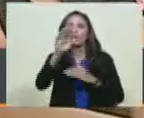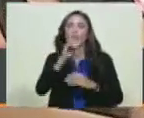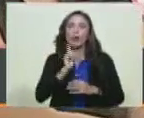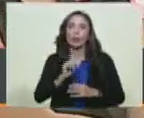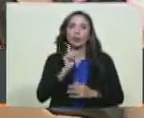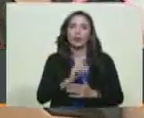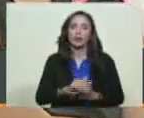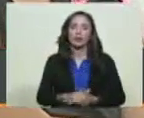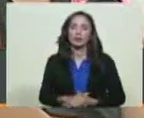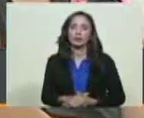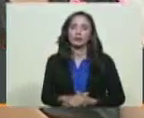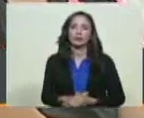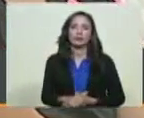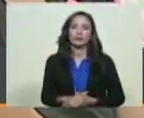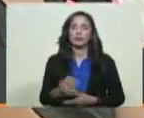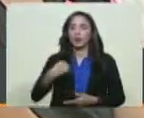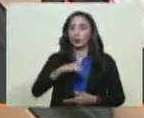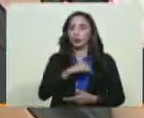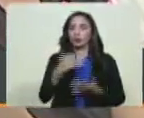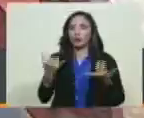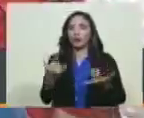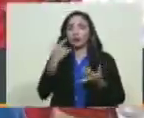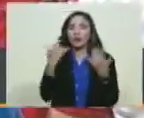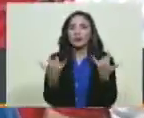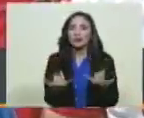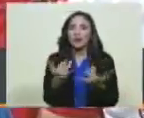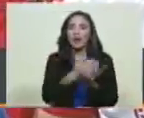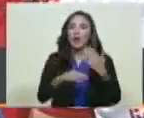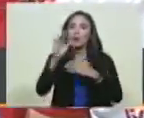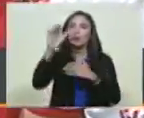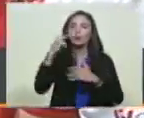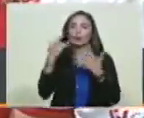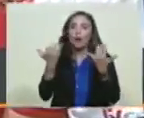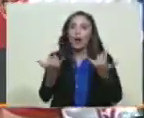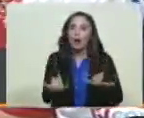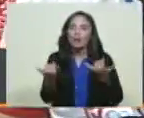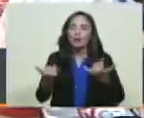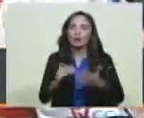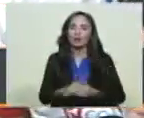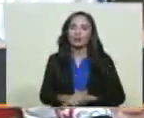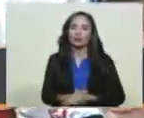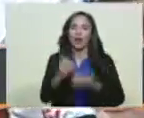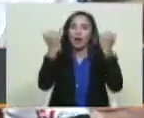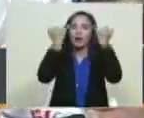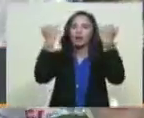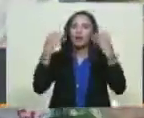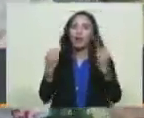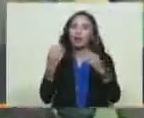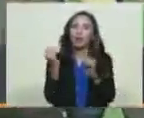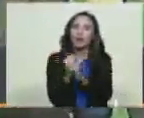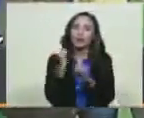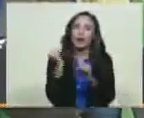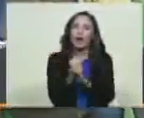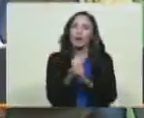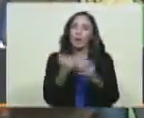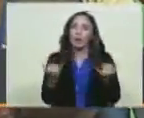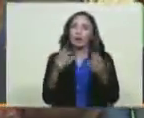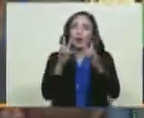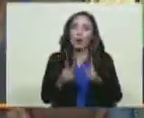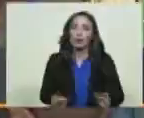nosotros tenemos que vivir el futuro ya en la idea en los